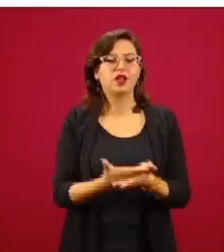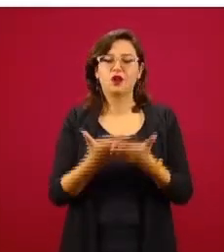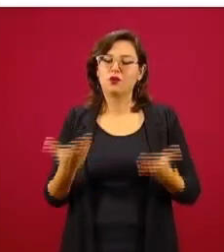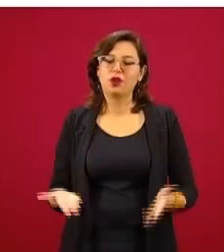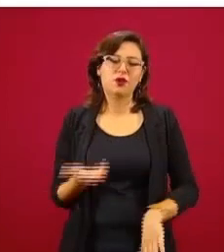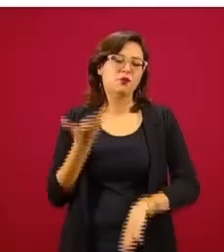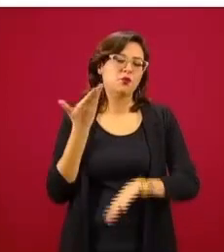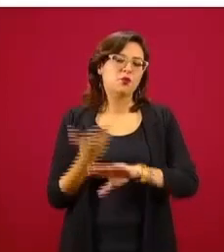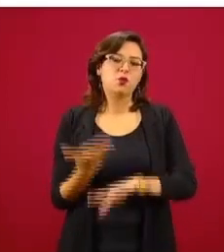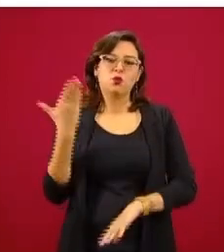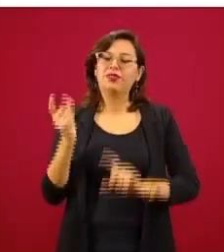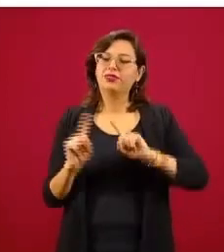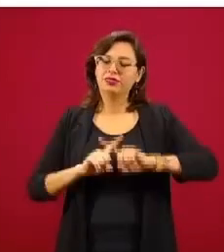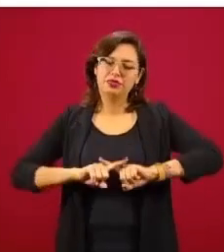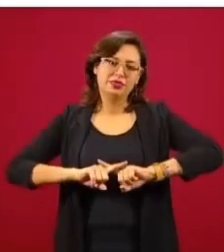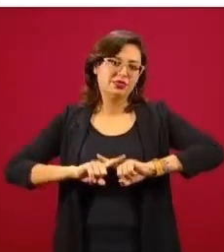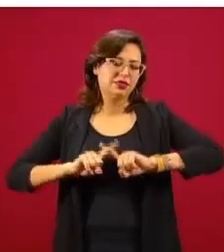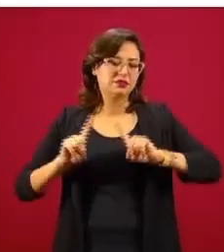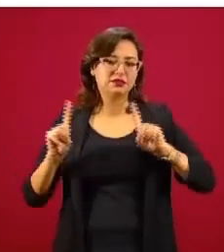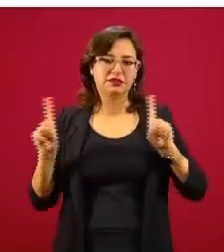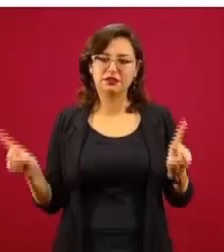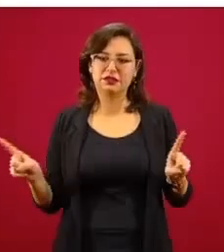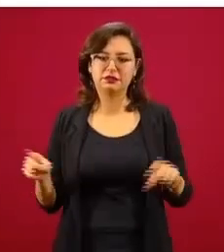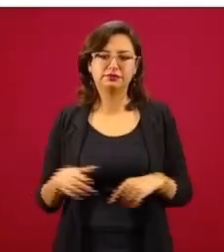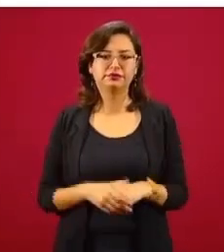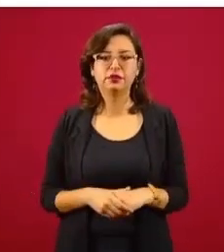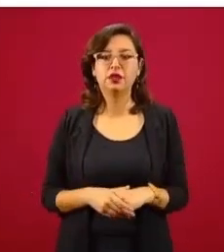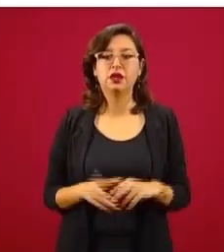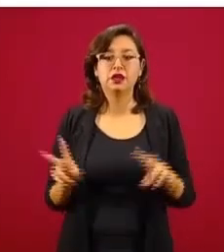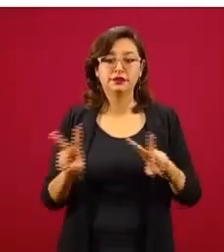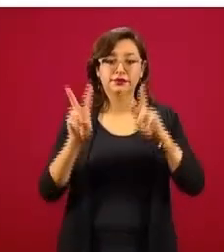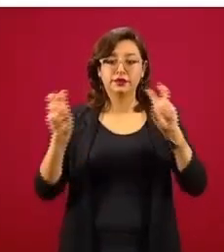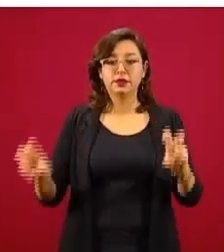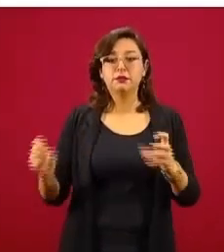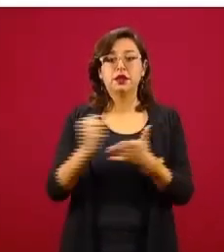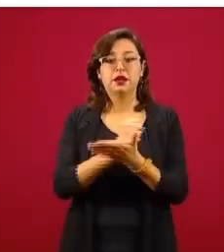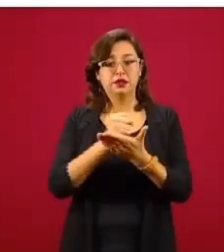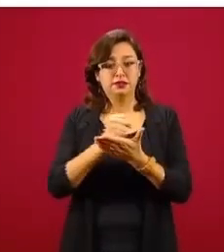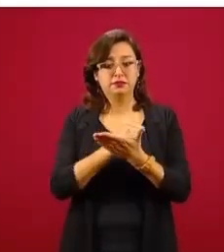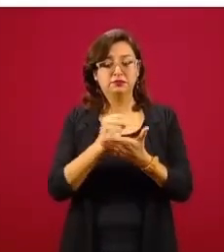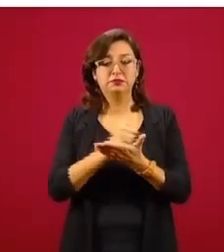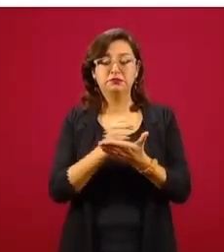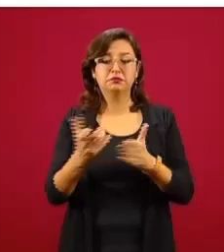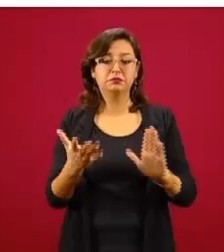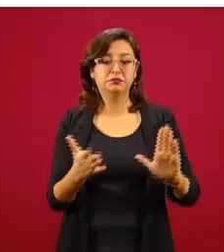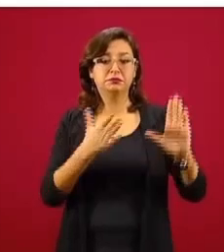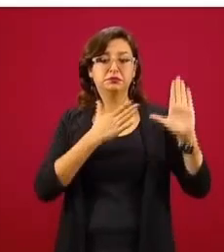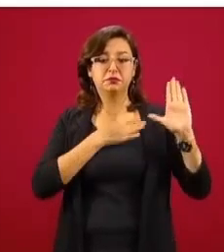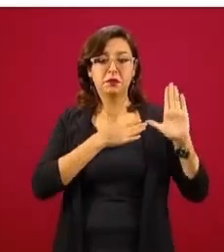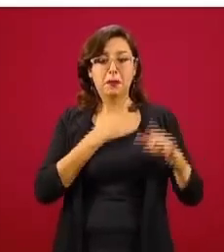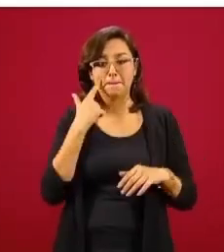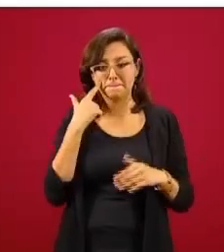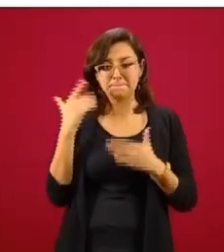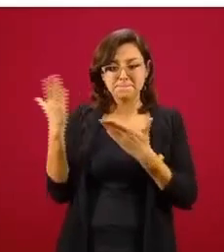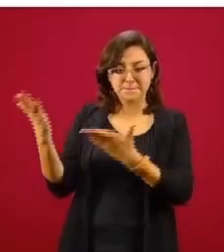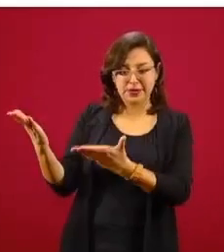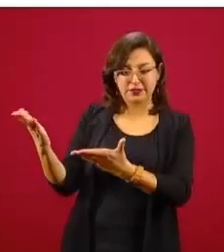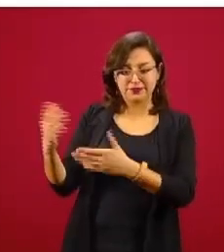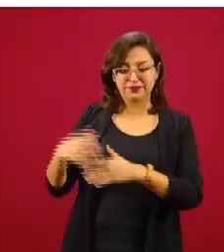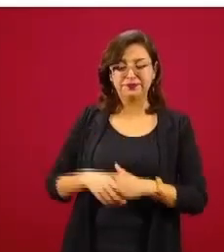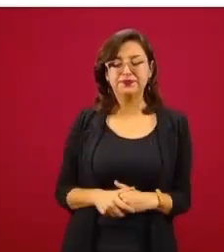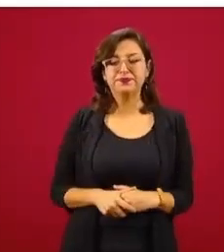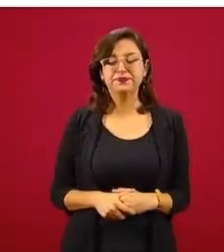distinto en el caso del crédito a la palabra es un millón de créditos